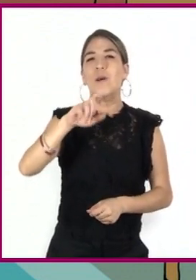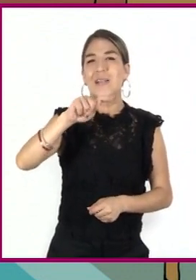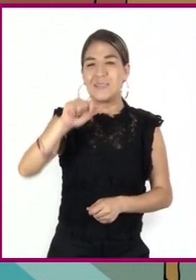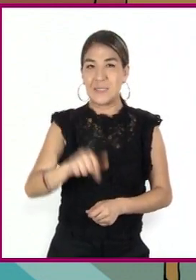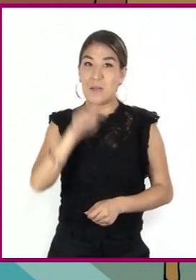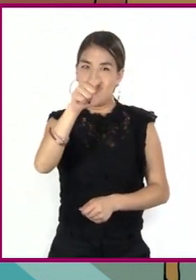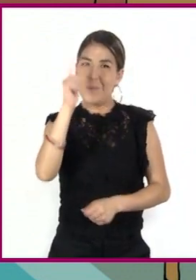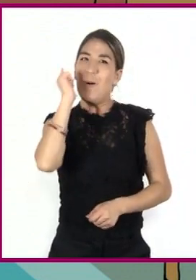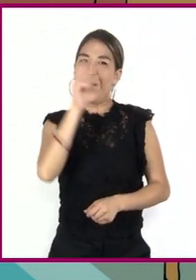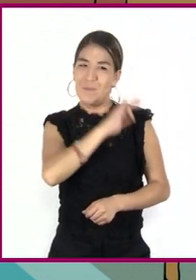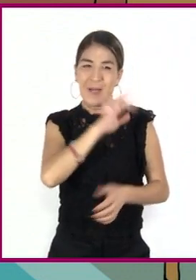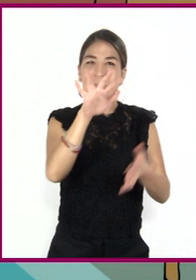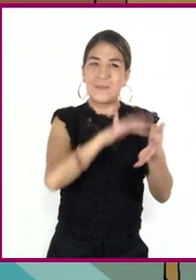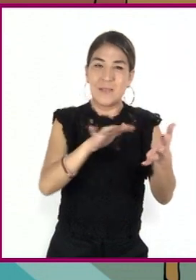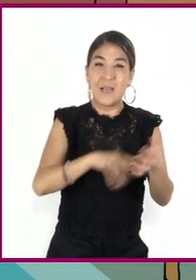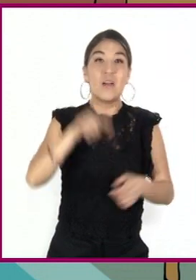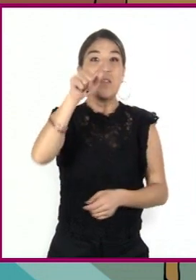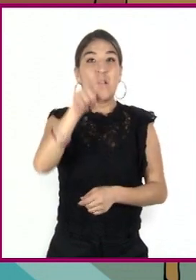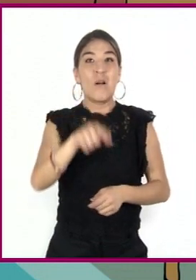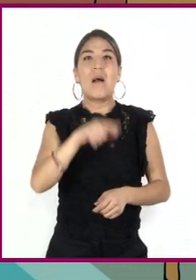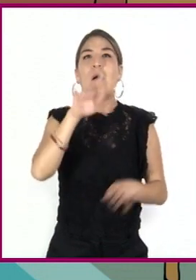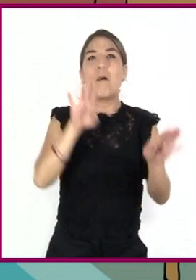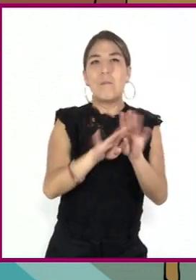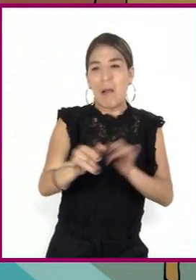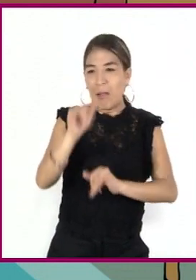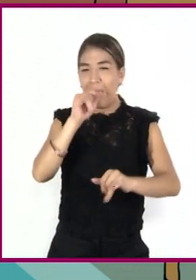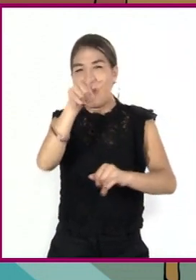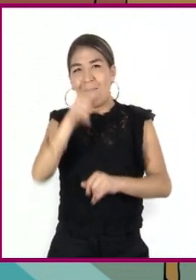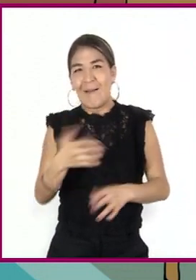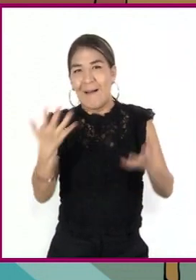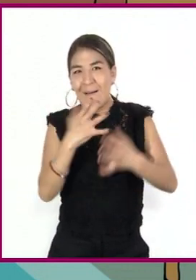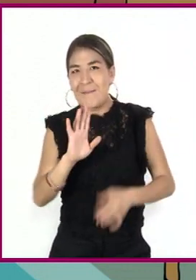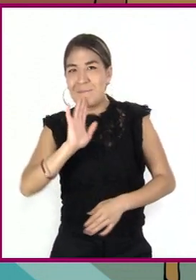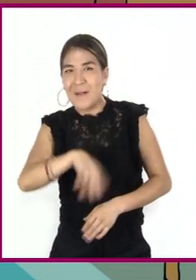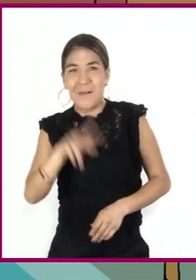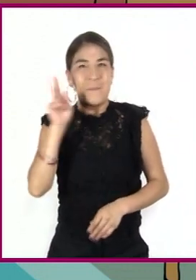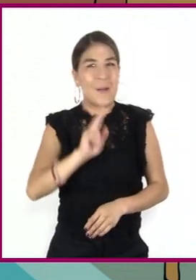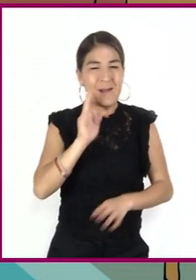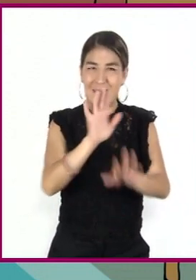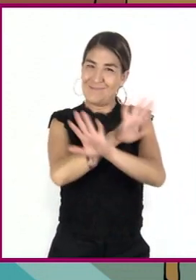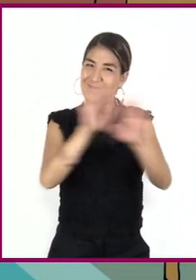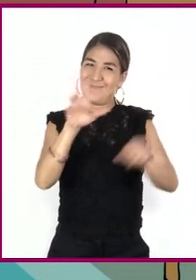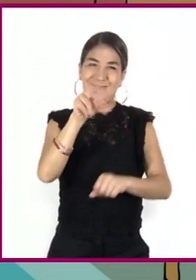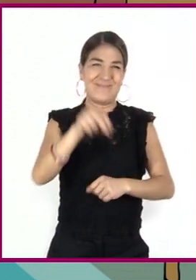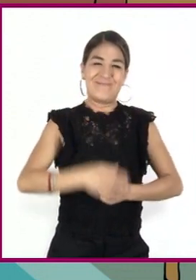¿eh? Nomás no se vayan a tomar sus propios experimentos.